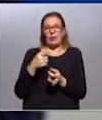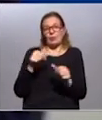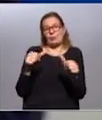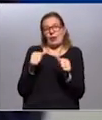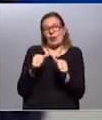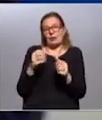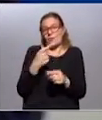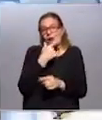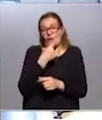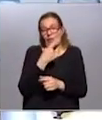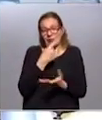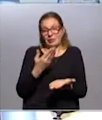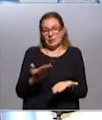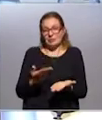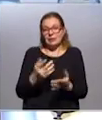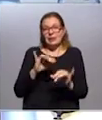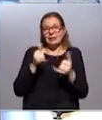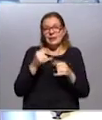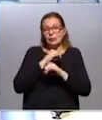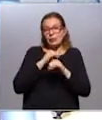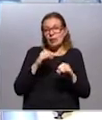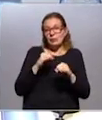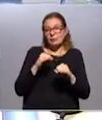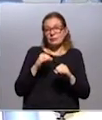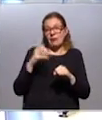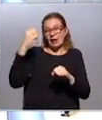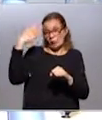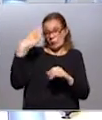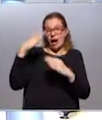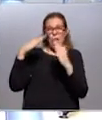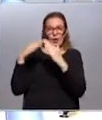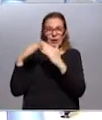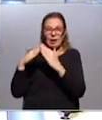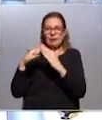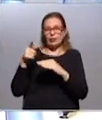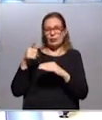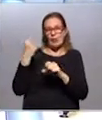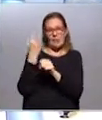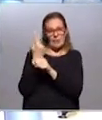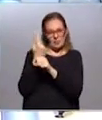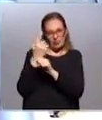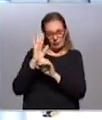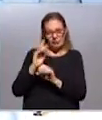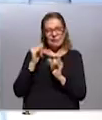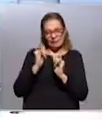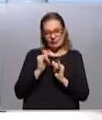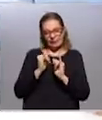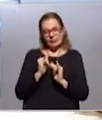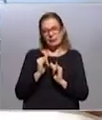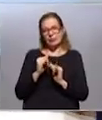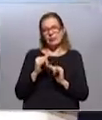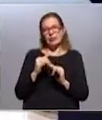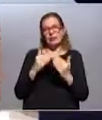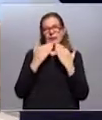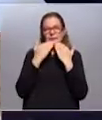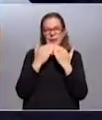de hacerlo bien ya tenemos que cerrar vivienda vialidad alumbrado si son las prioridades si bien jorge